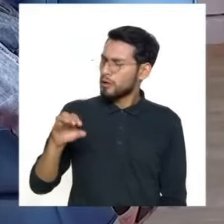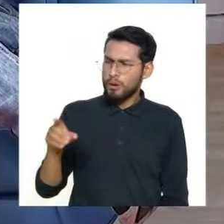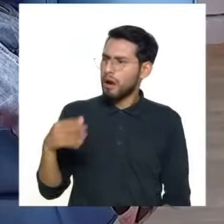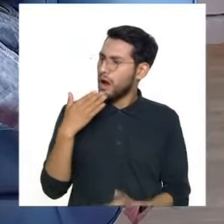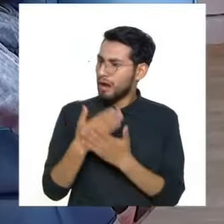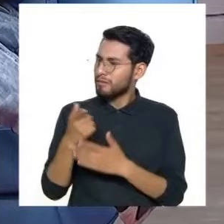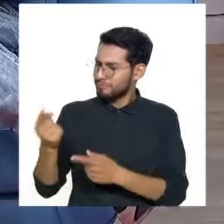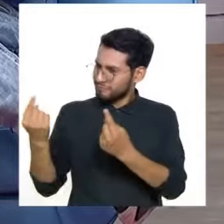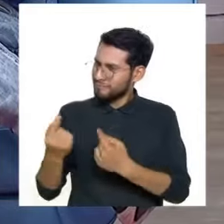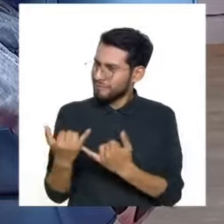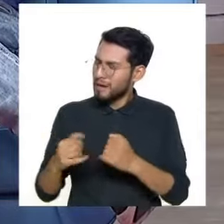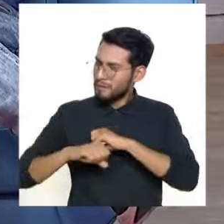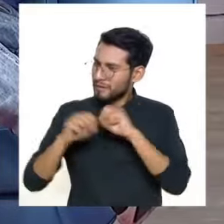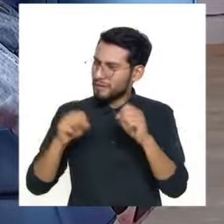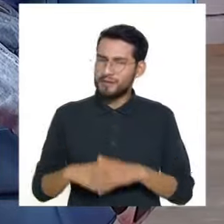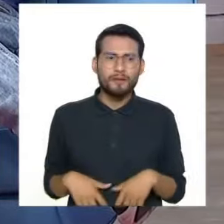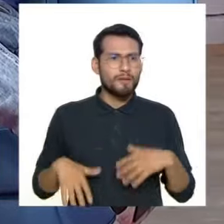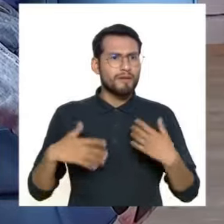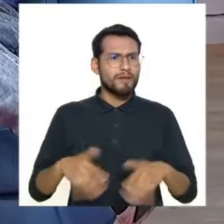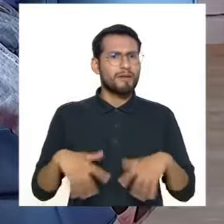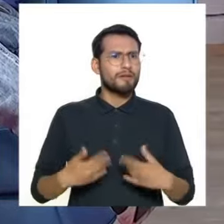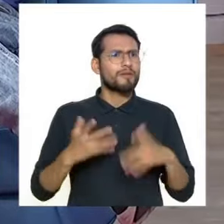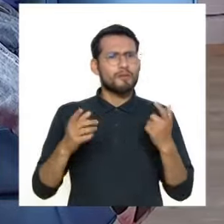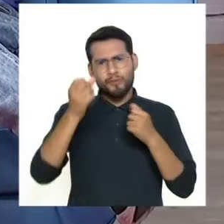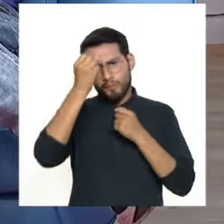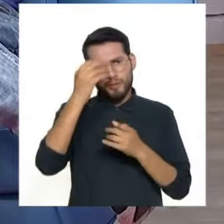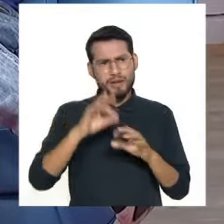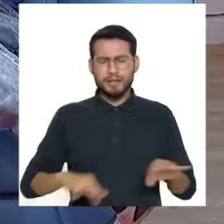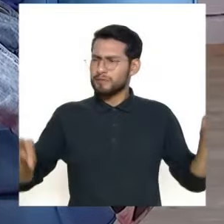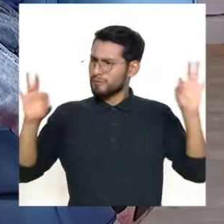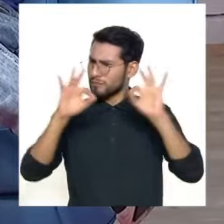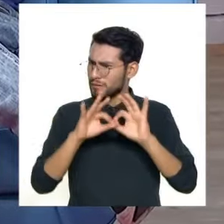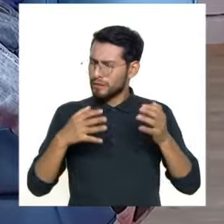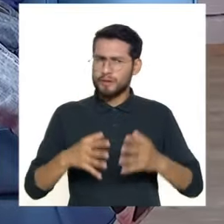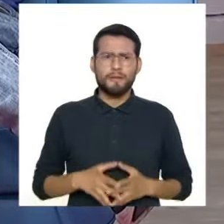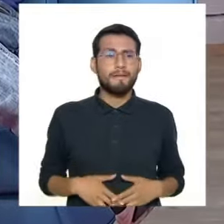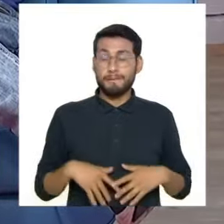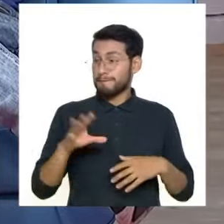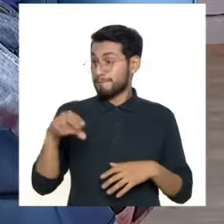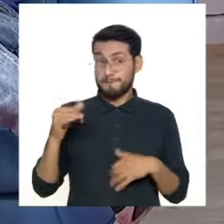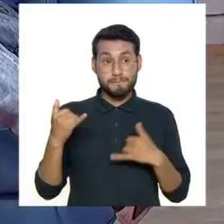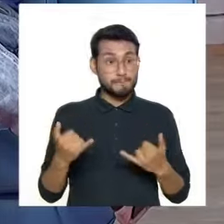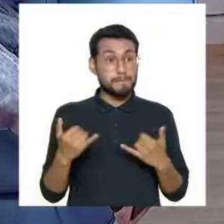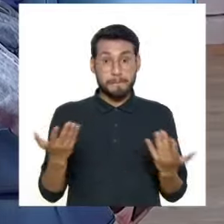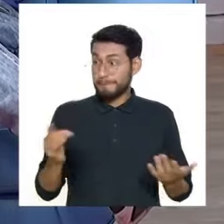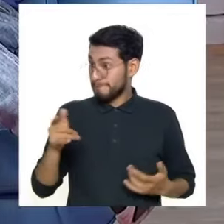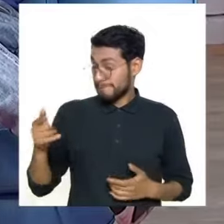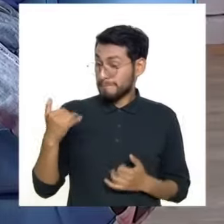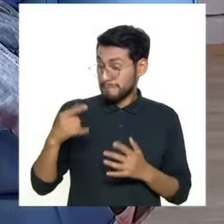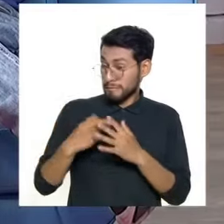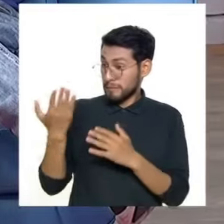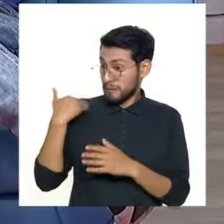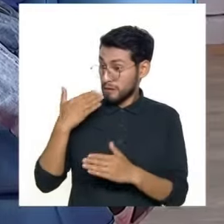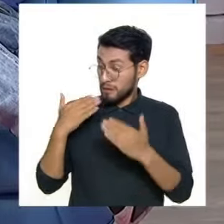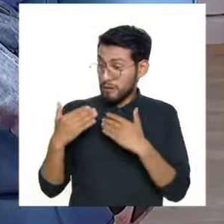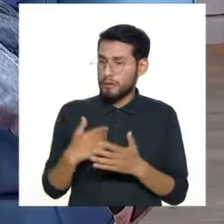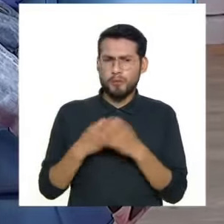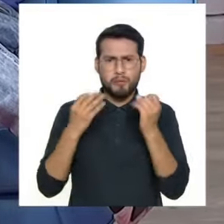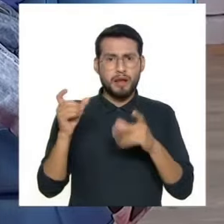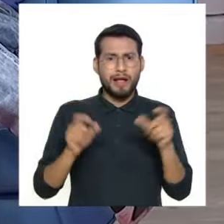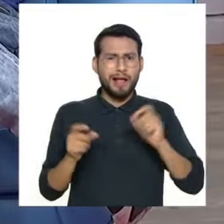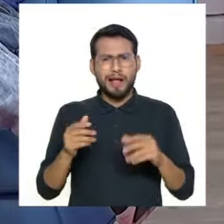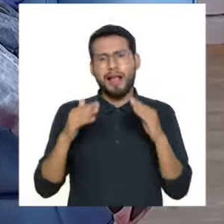gracias por estar con nosotros esta mañana Muchas muchos datos importantísimos sobre todo porque ahora como también lo dijimos a inicio de la conversación mucha gente